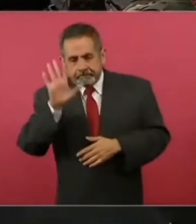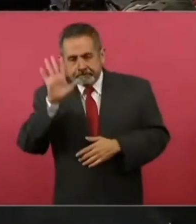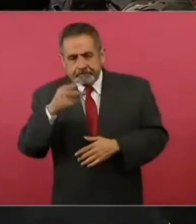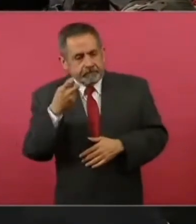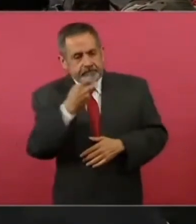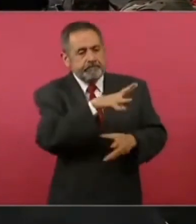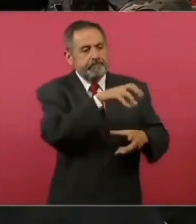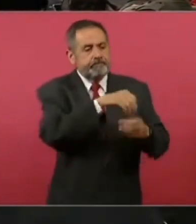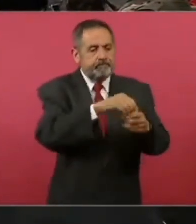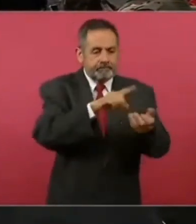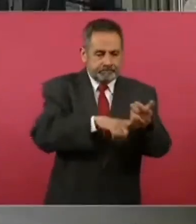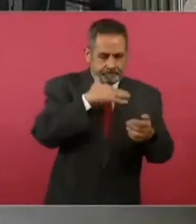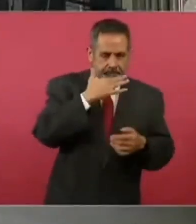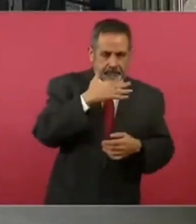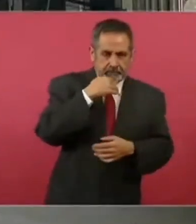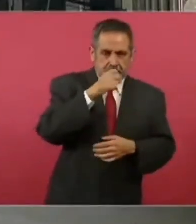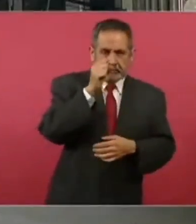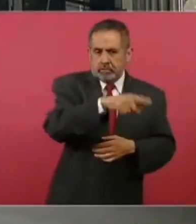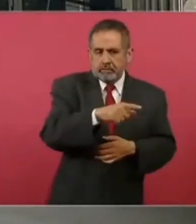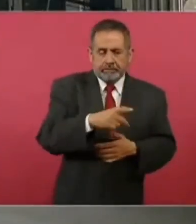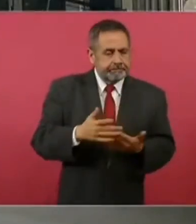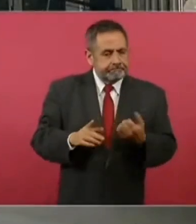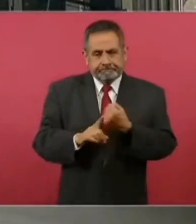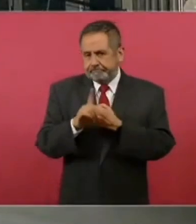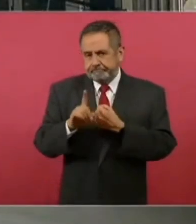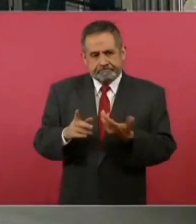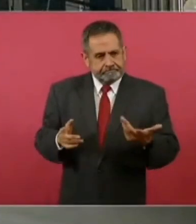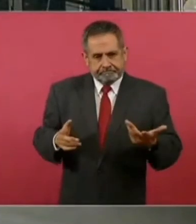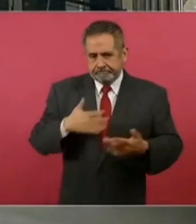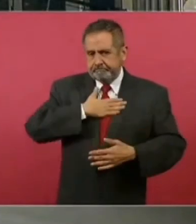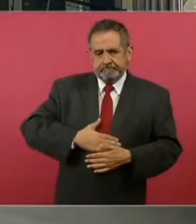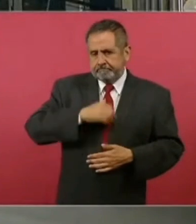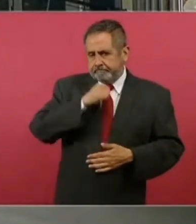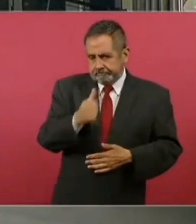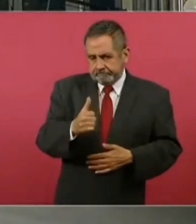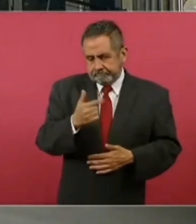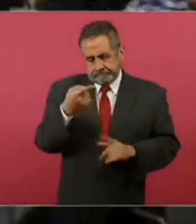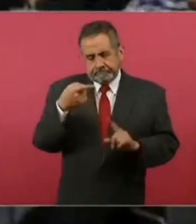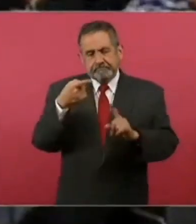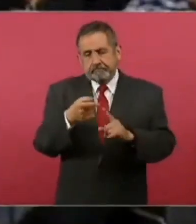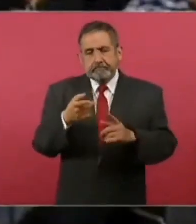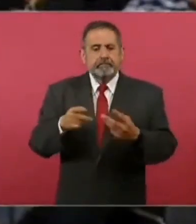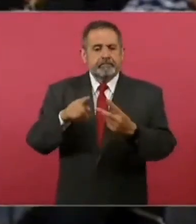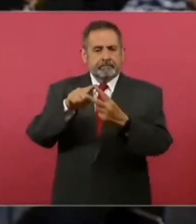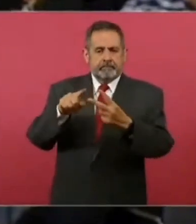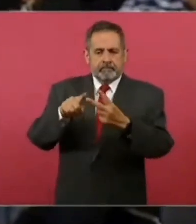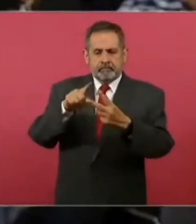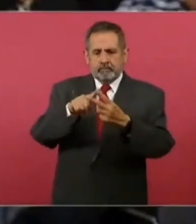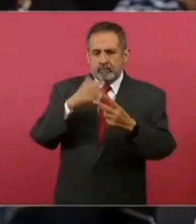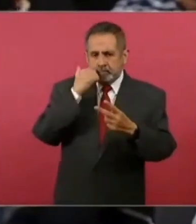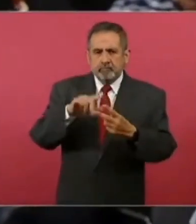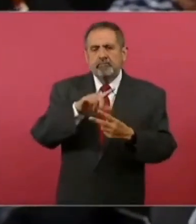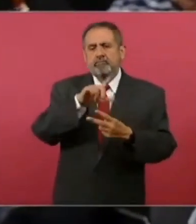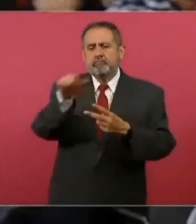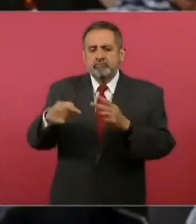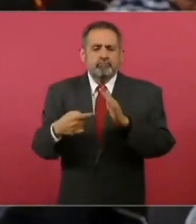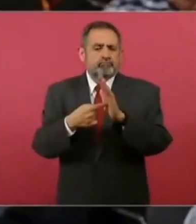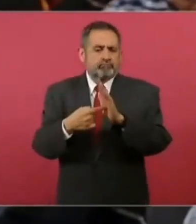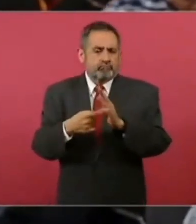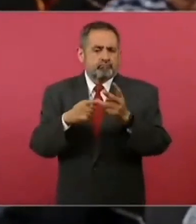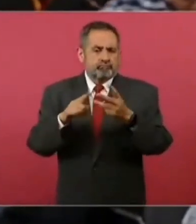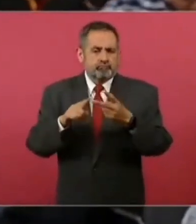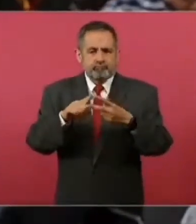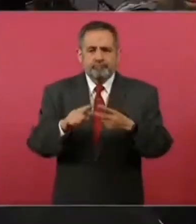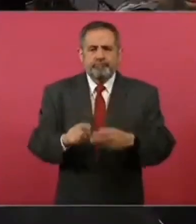involucrado Bueno pues hay un problema también de Justicia al respecto principalmente estos son los primeros que le quiero exponer sobre el caso